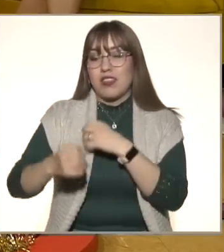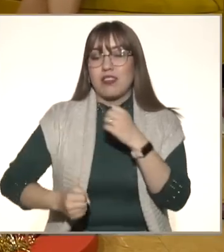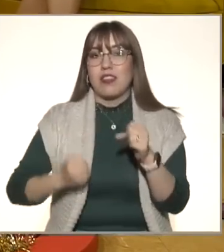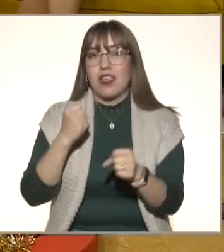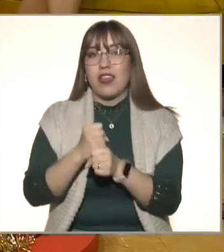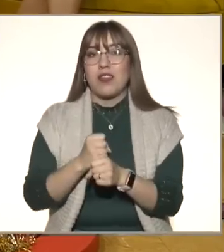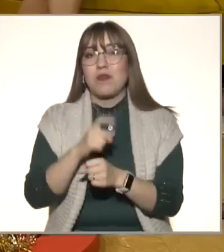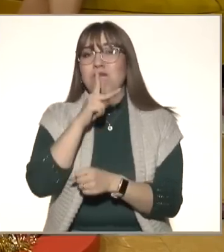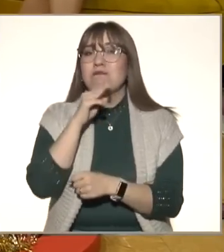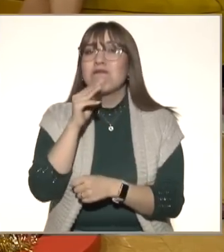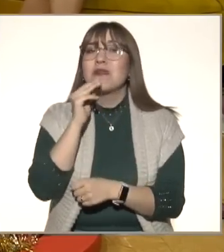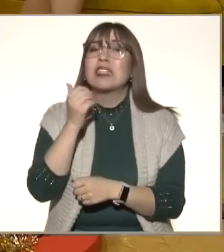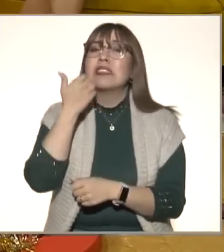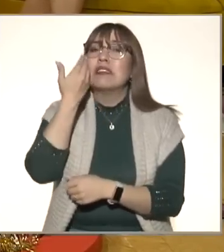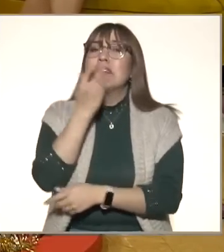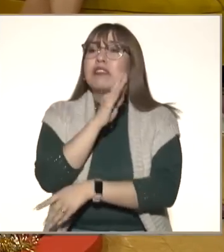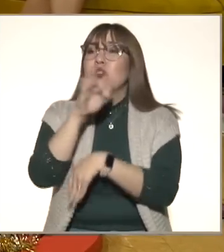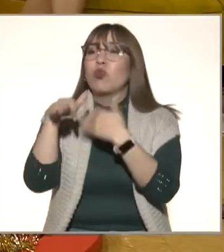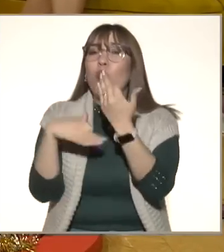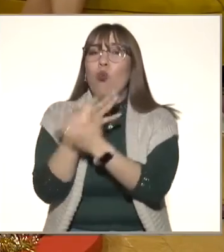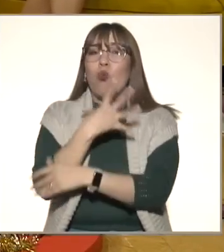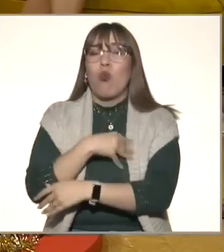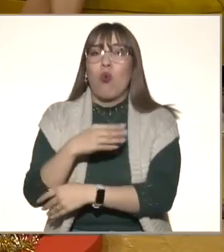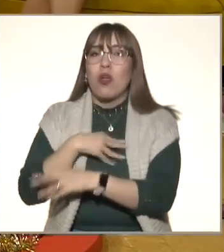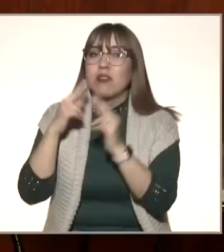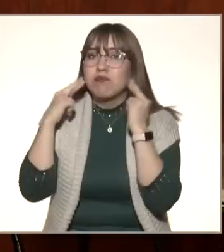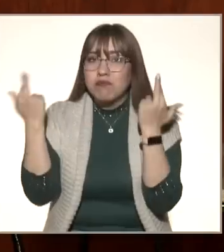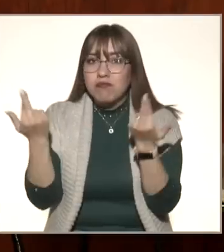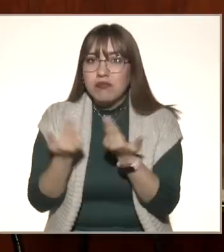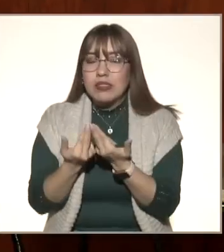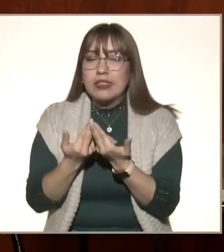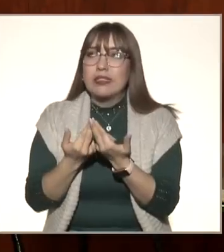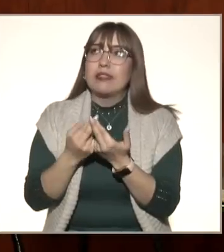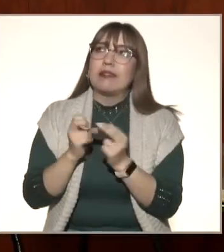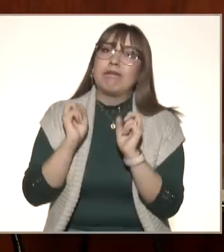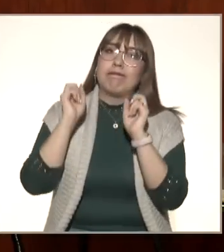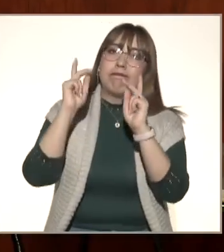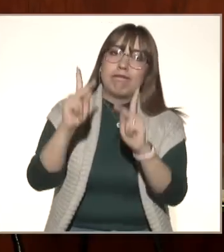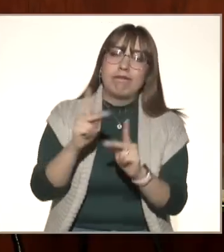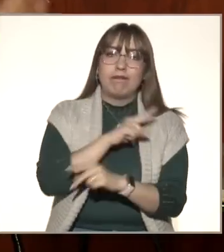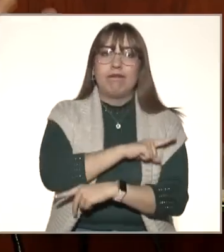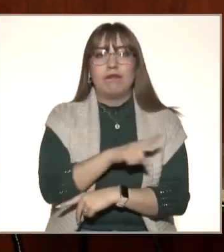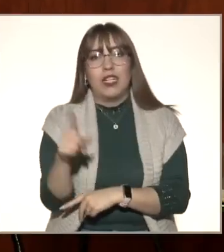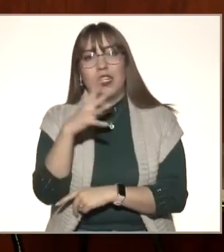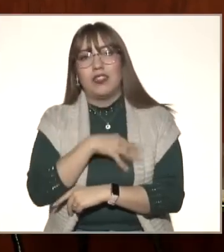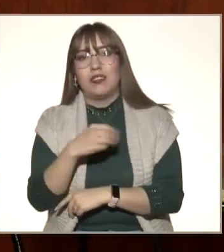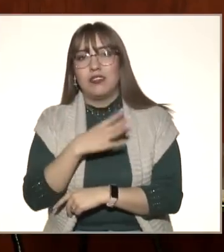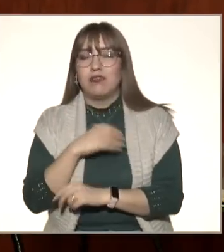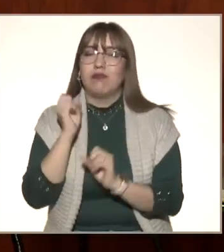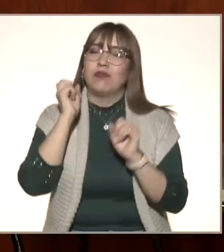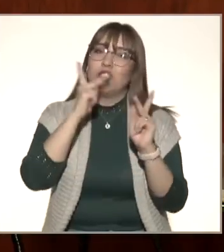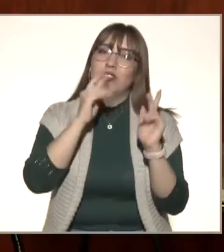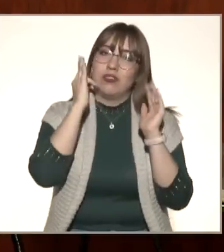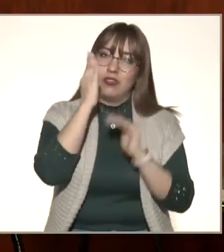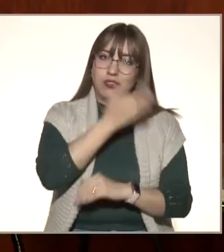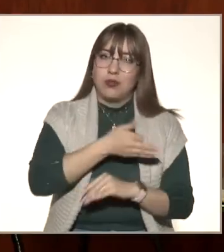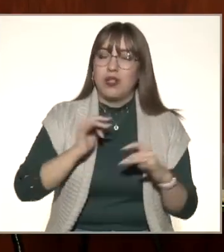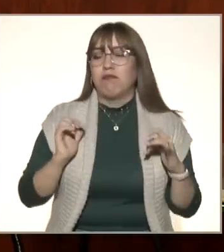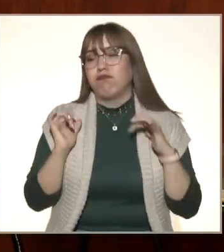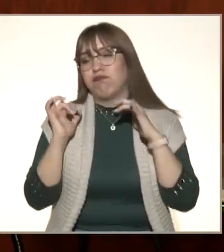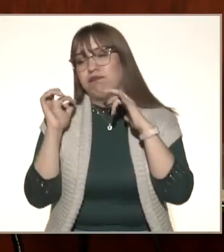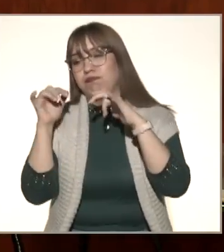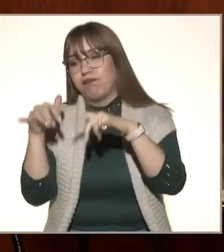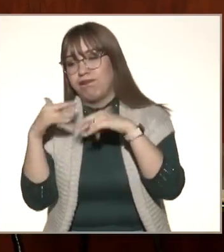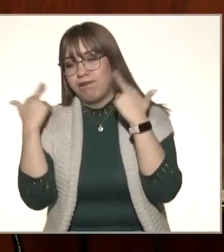verlos todos contentos. Entonces tenemos también este compromiso de acudir a, bueno, las personas que acudieron a esta cena